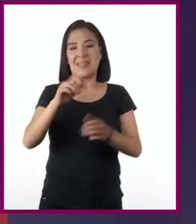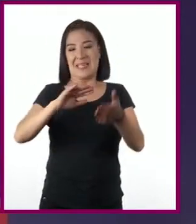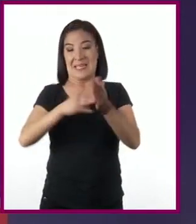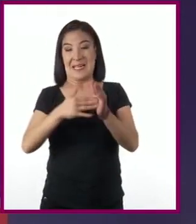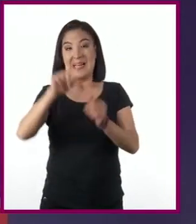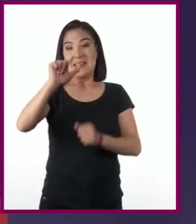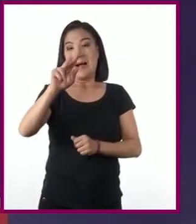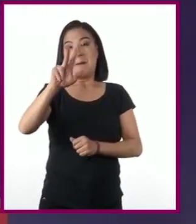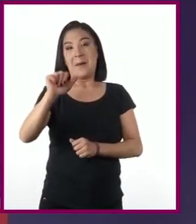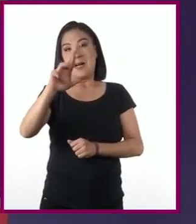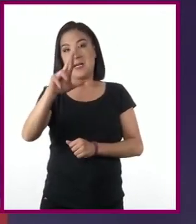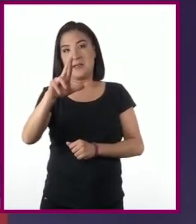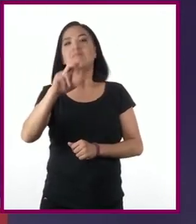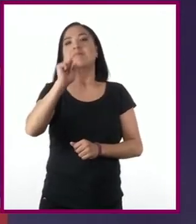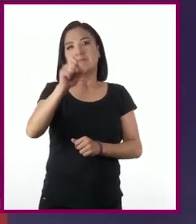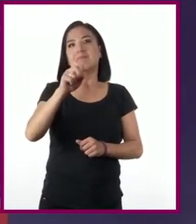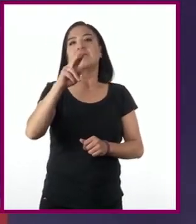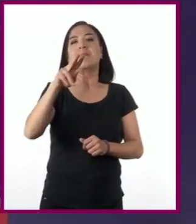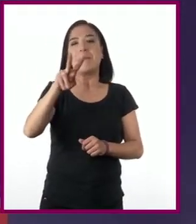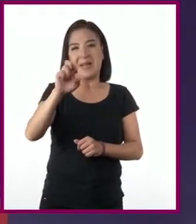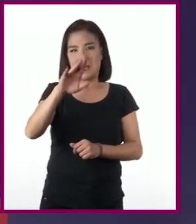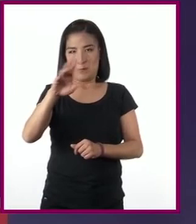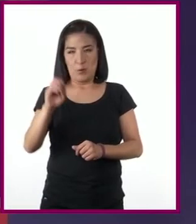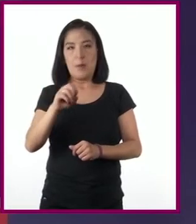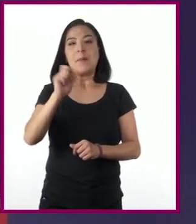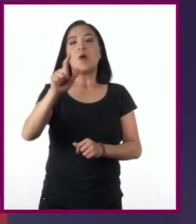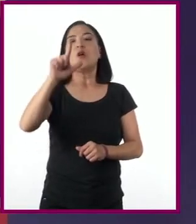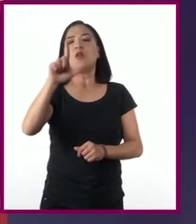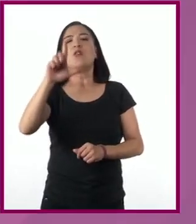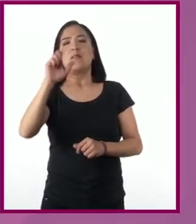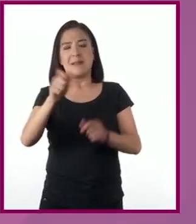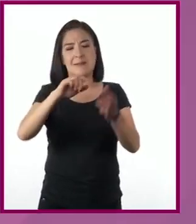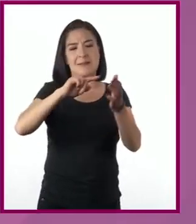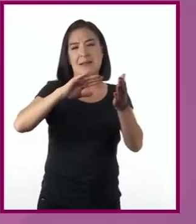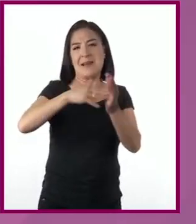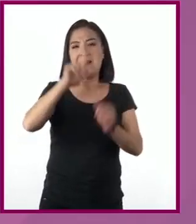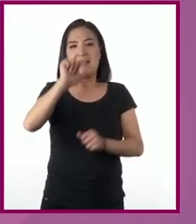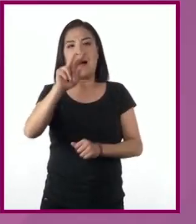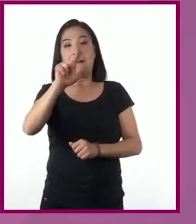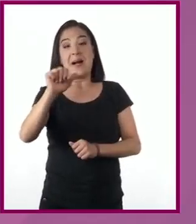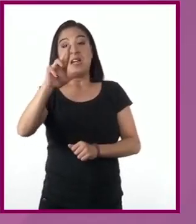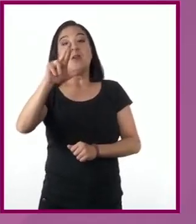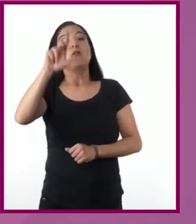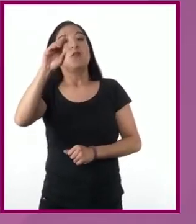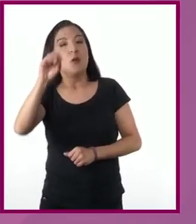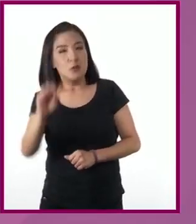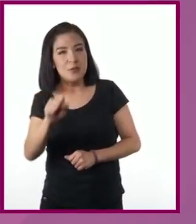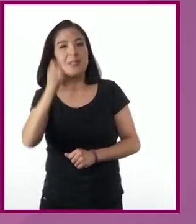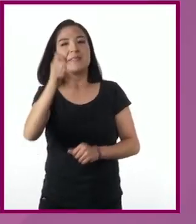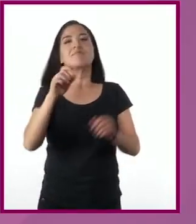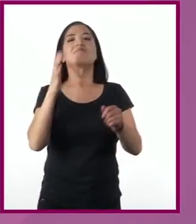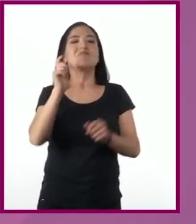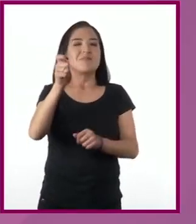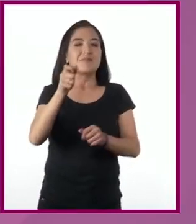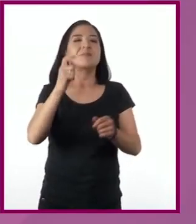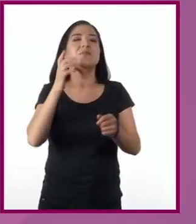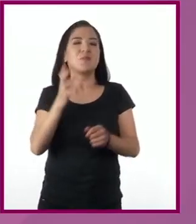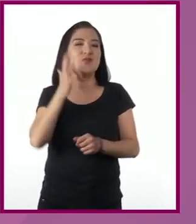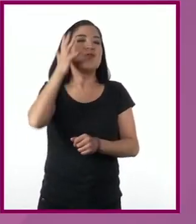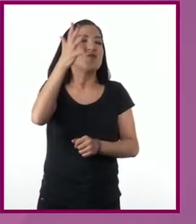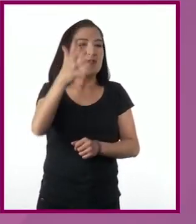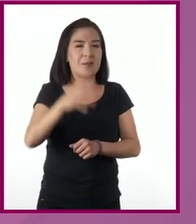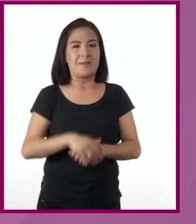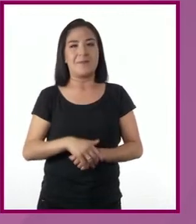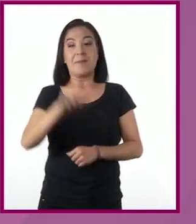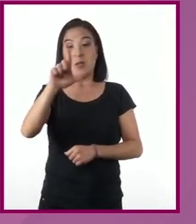Es lavar, aunque termine con el pronombre los. Sí, lavarlos está en infinitivo y lleva el pronombre los.